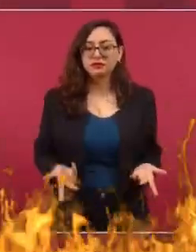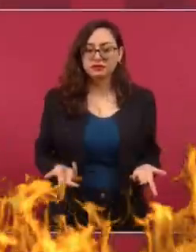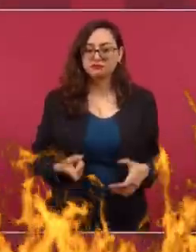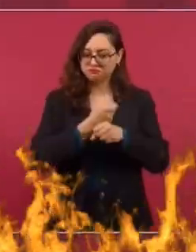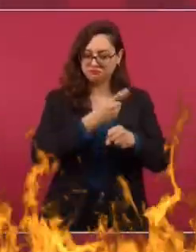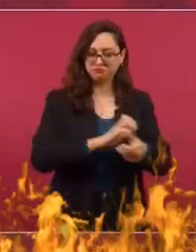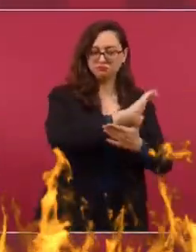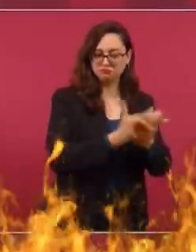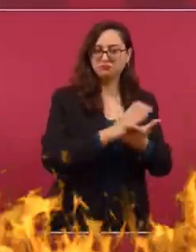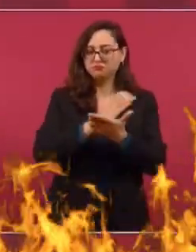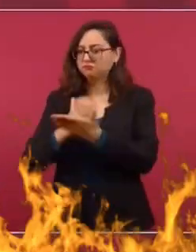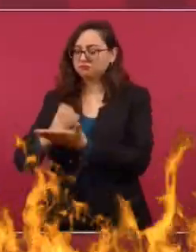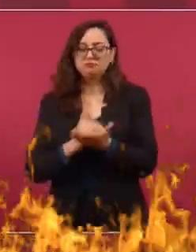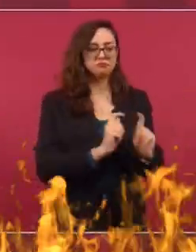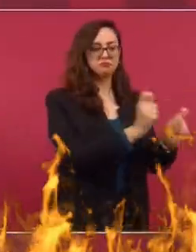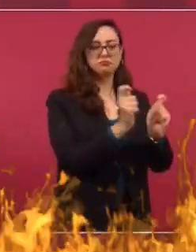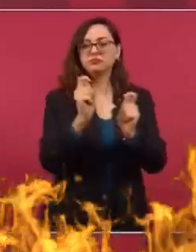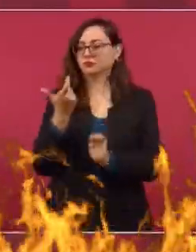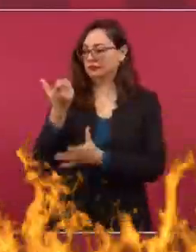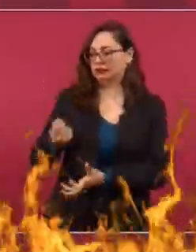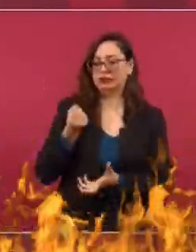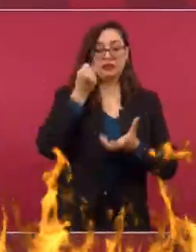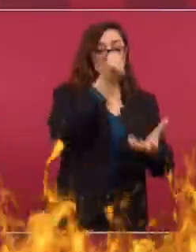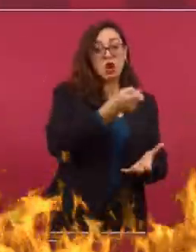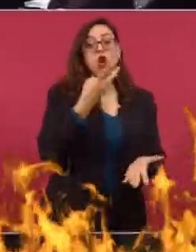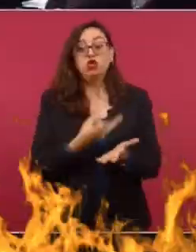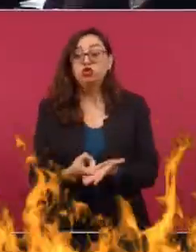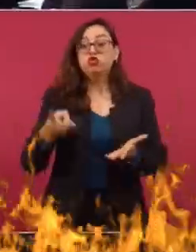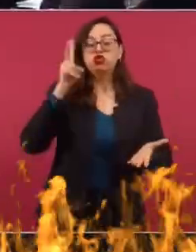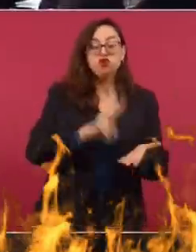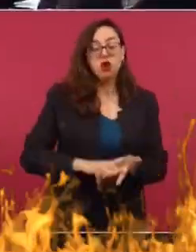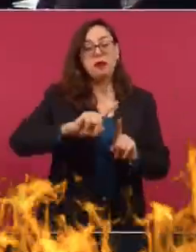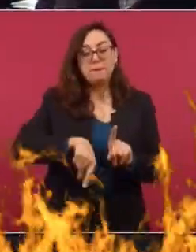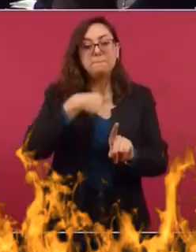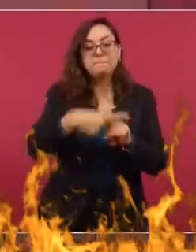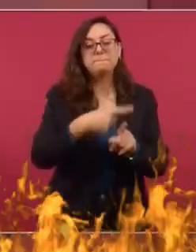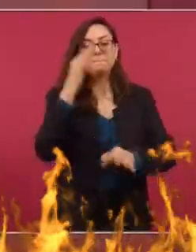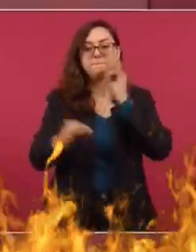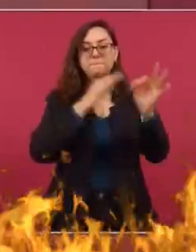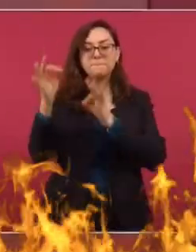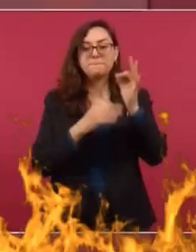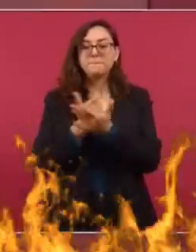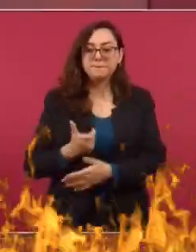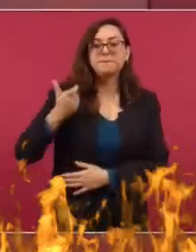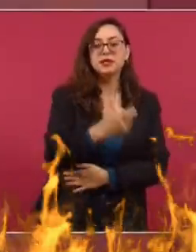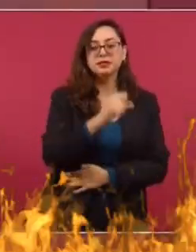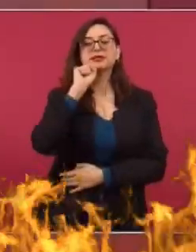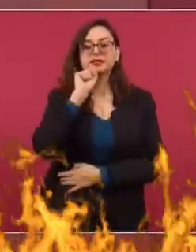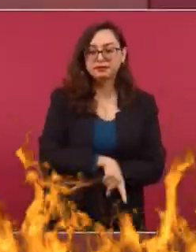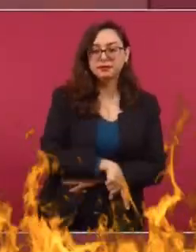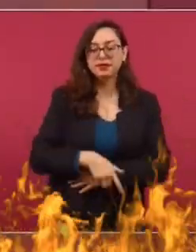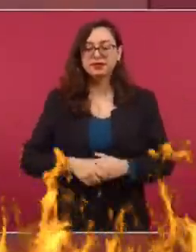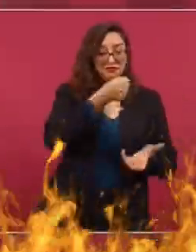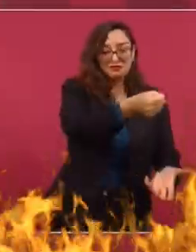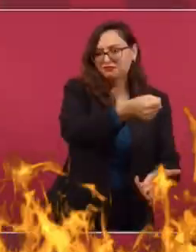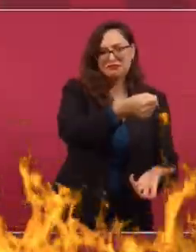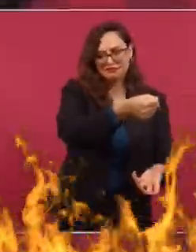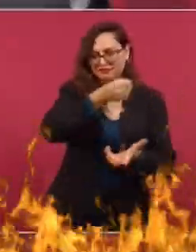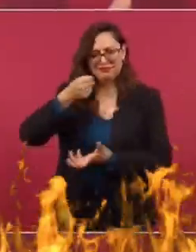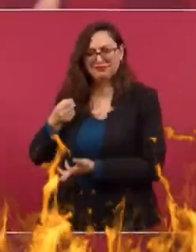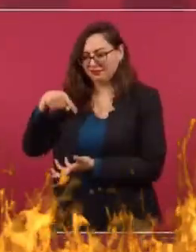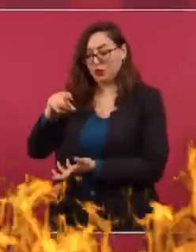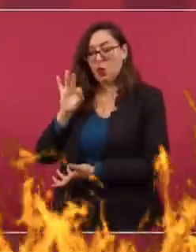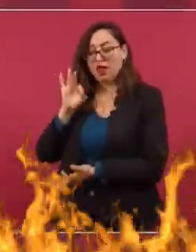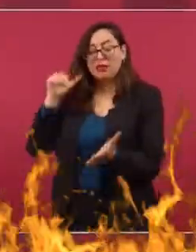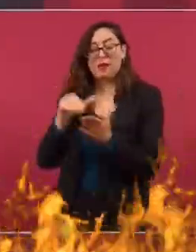contratos se servían con la cuchara grande, también recibían muchísimo dinero del presupuesto en publicidad. Entonces, pues sí